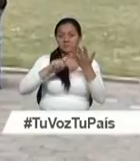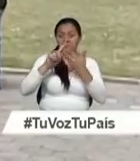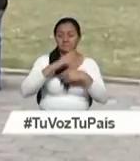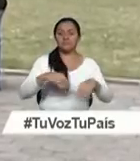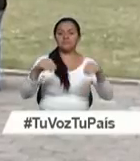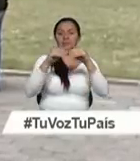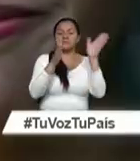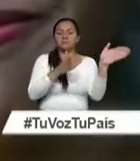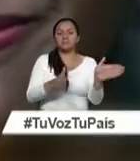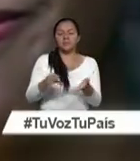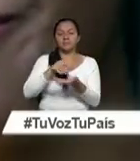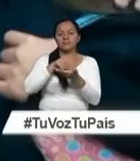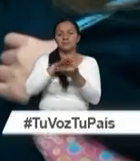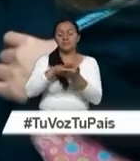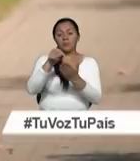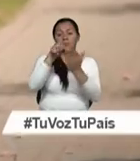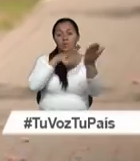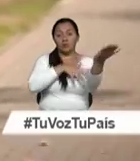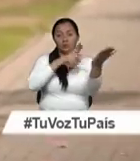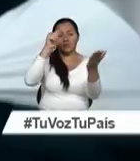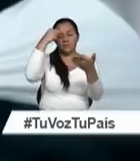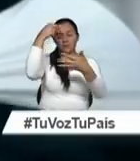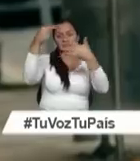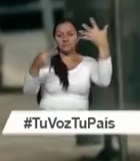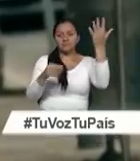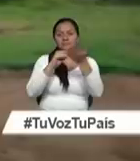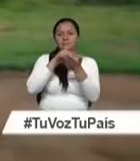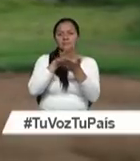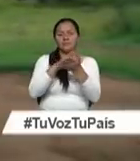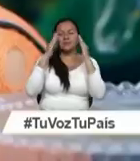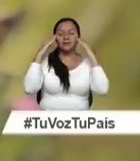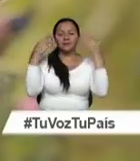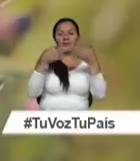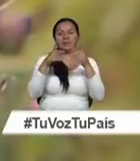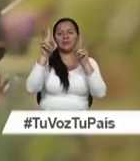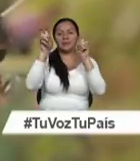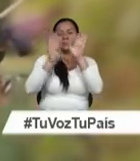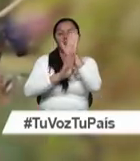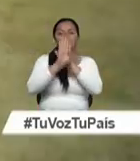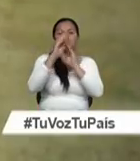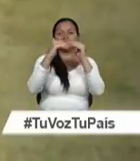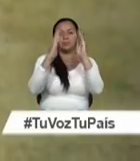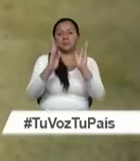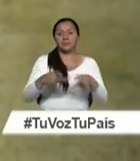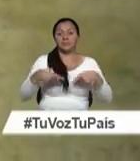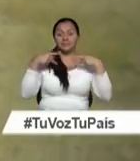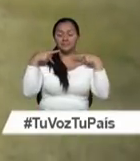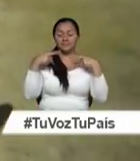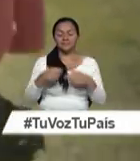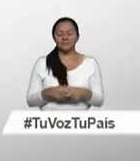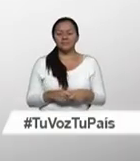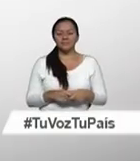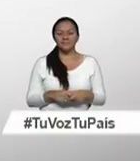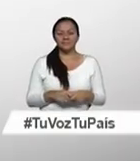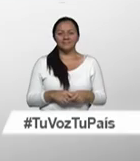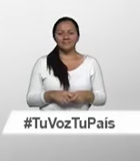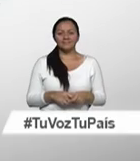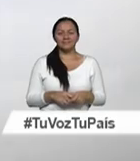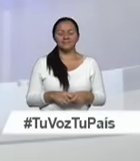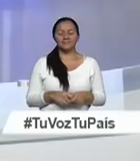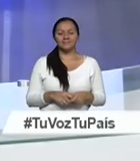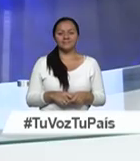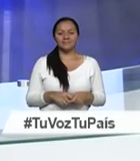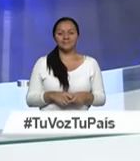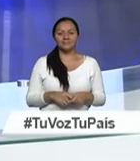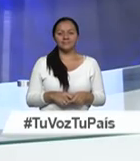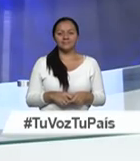las políticas y proyectos que el Gobierno Nacional ha implementado a favor del desarrollo urbano sostenible. Cristina Pavón, Noticiero